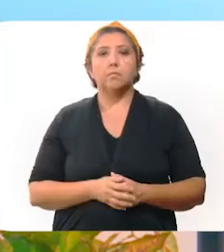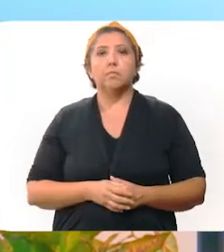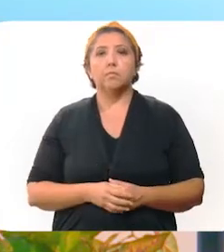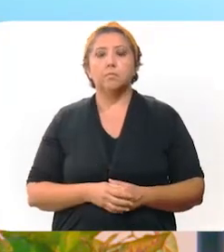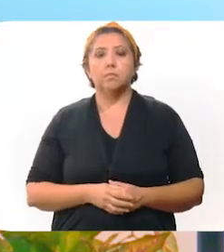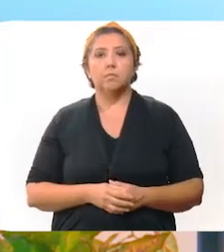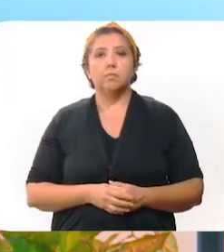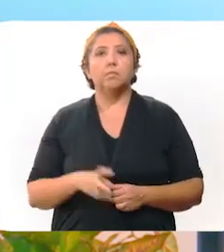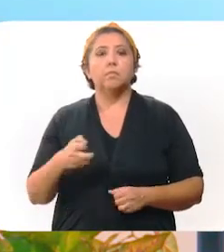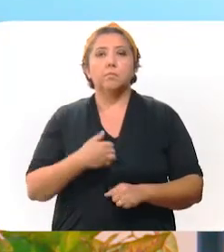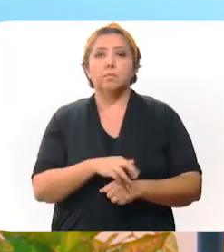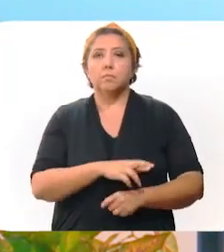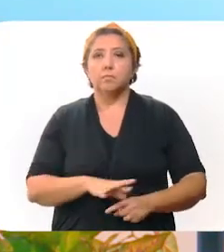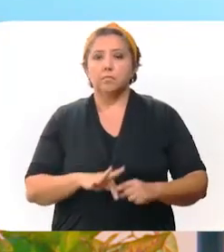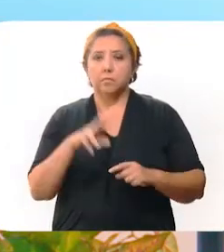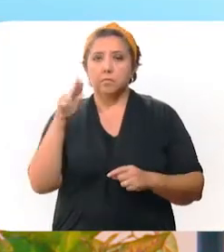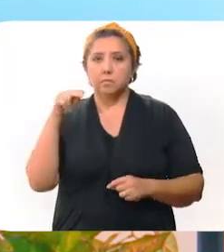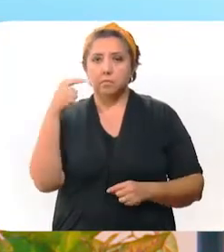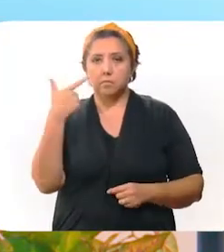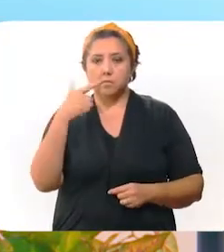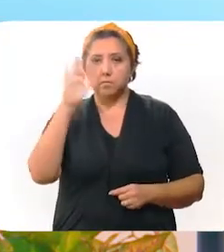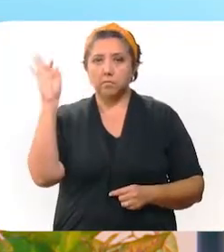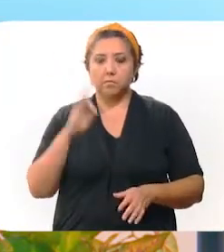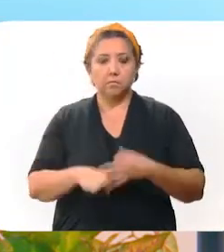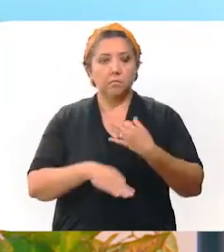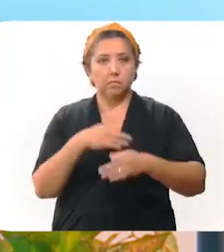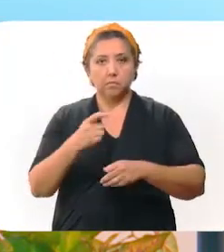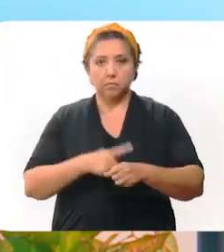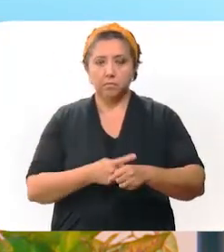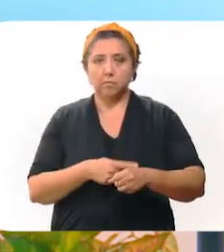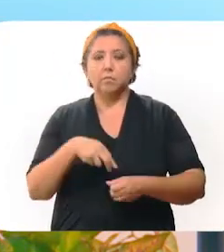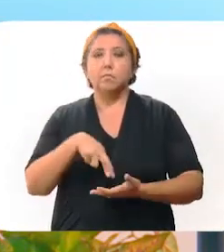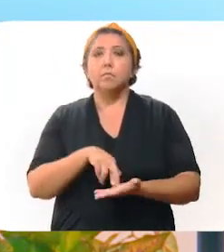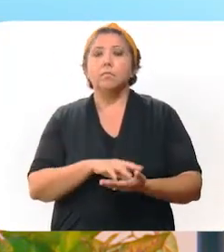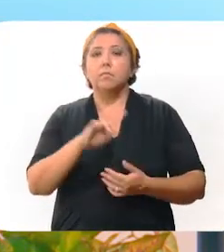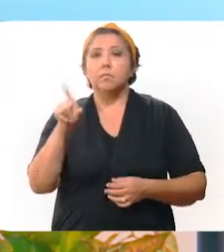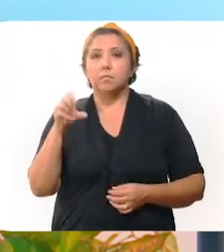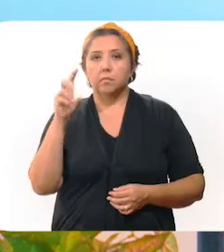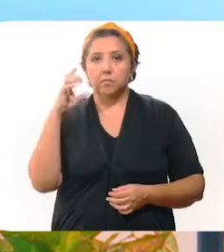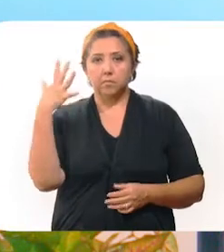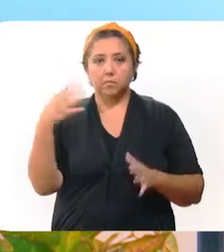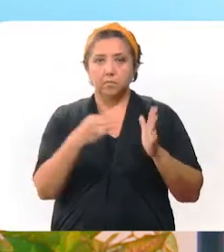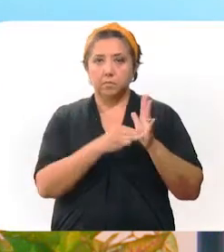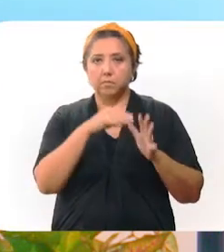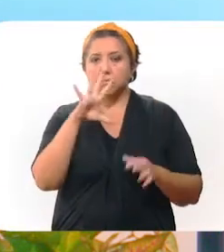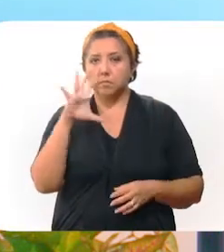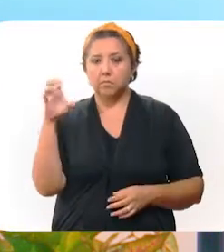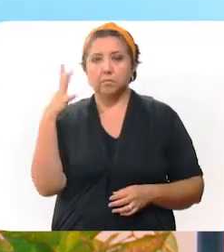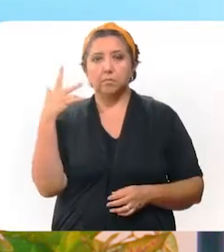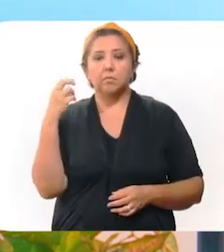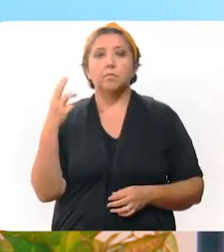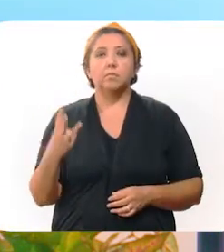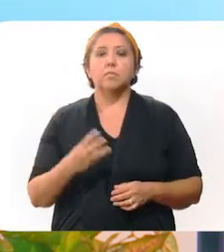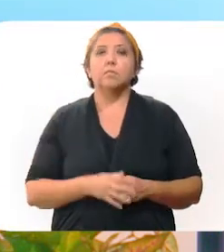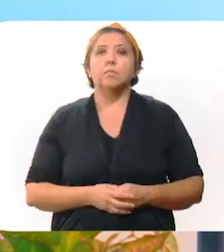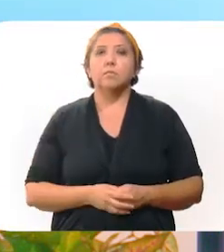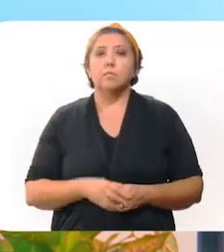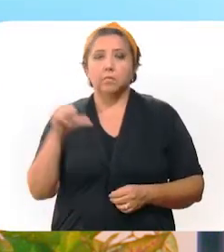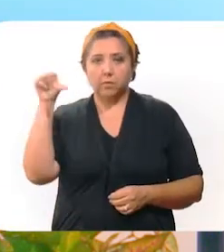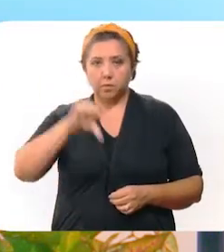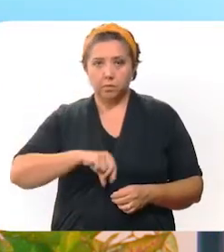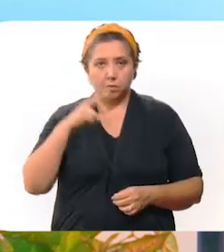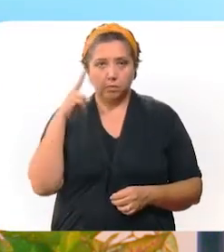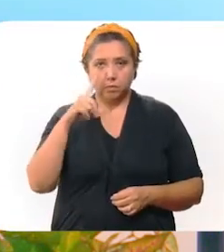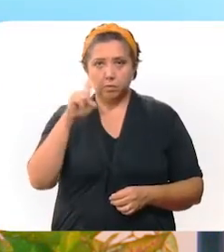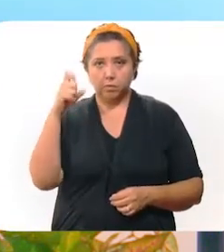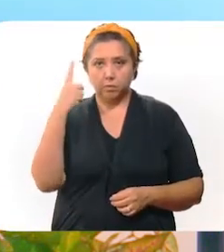contagiar. Esta cifra representa el 87% del total de contagios registrados, que es 35.553. Hoy se